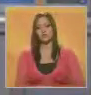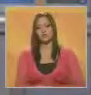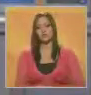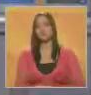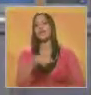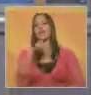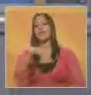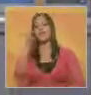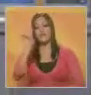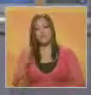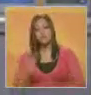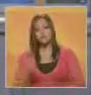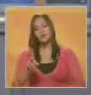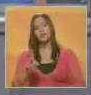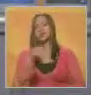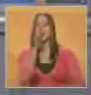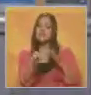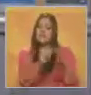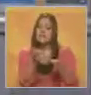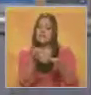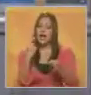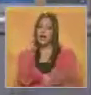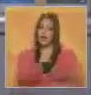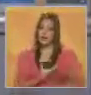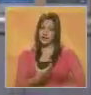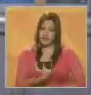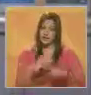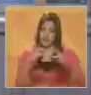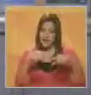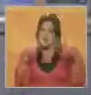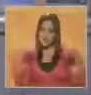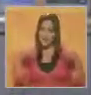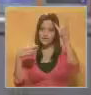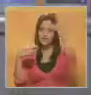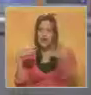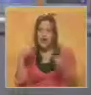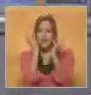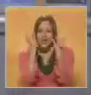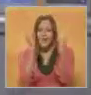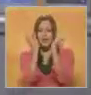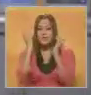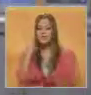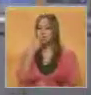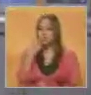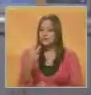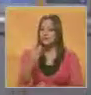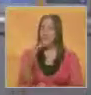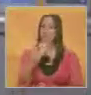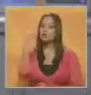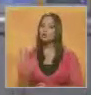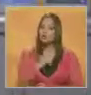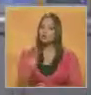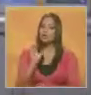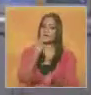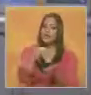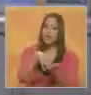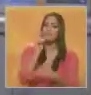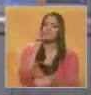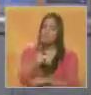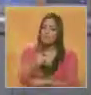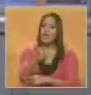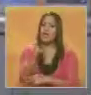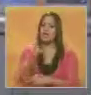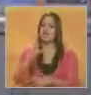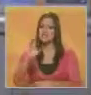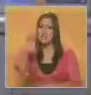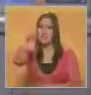Diario Crítico de Venezuela en su página web informó que el alcalde metropolitano Antonio Ledezma, durante su visita por el Zulia, exigió al Consejo Nacional